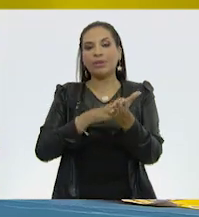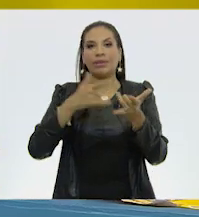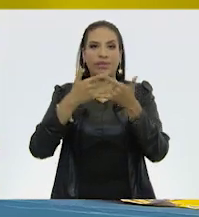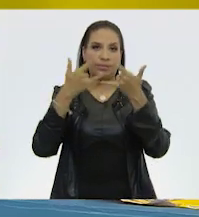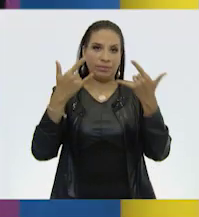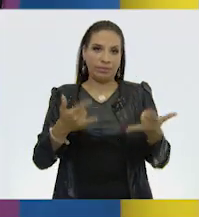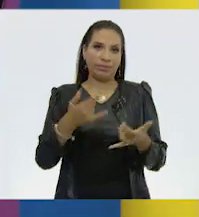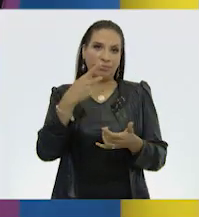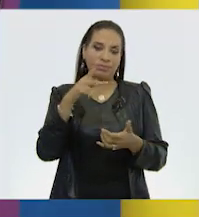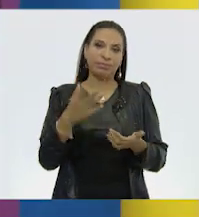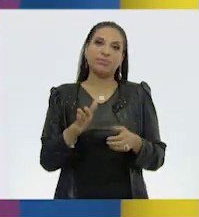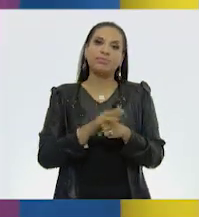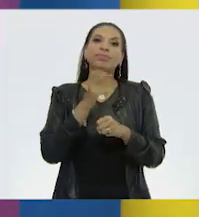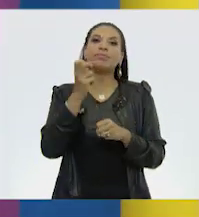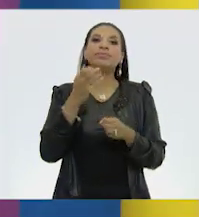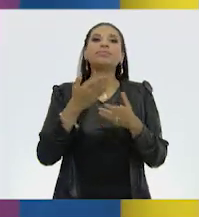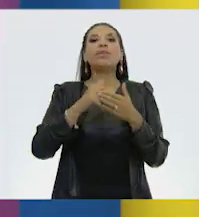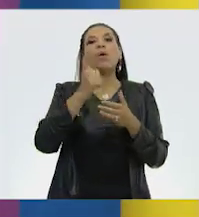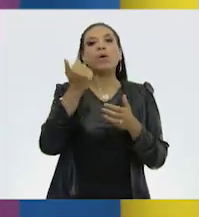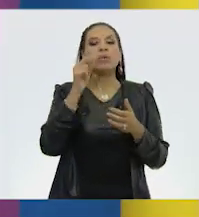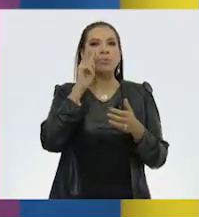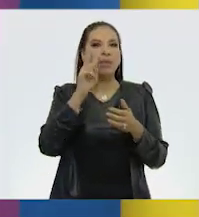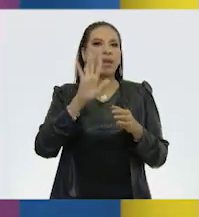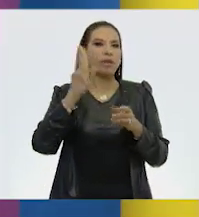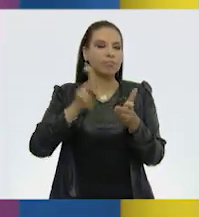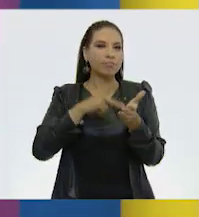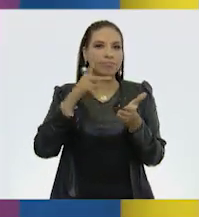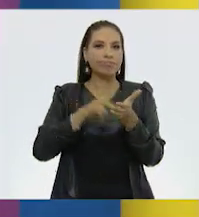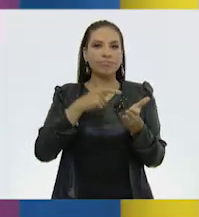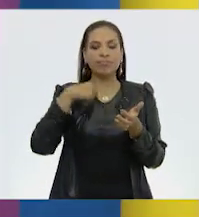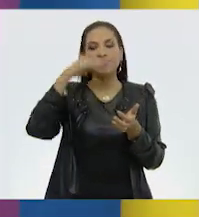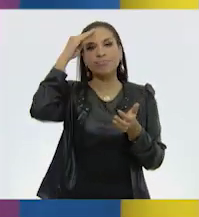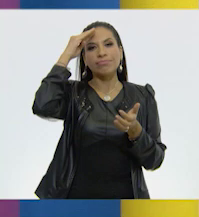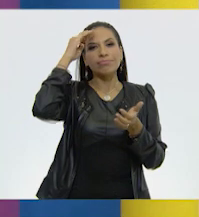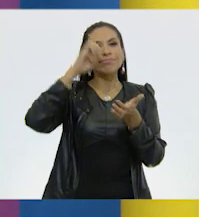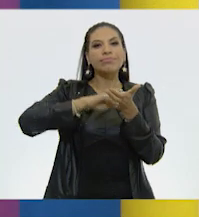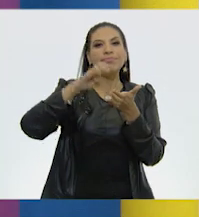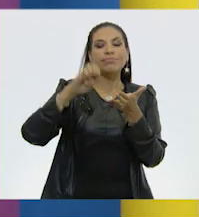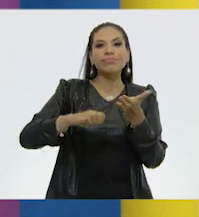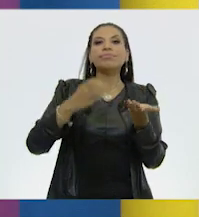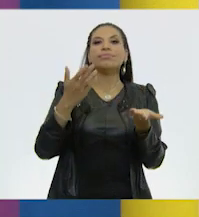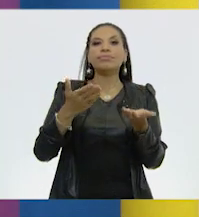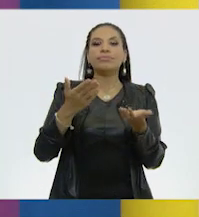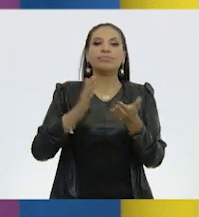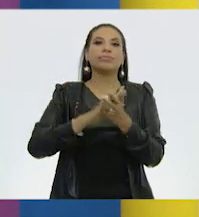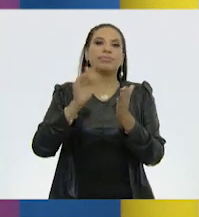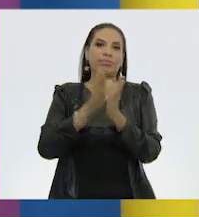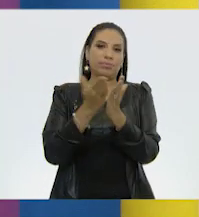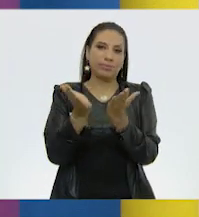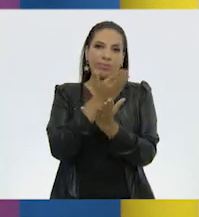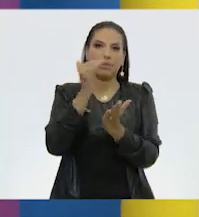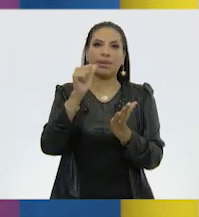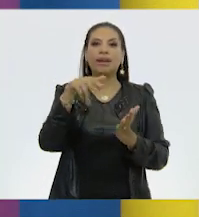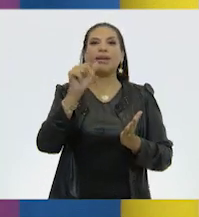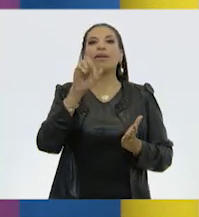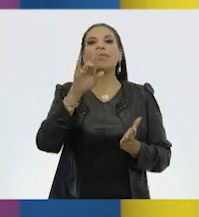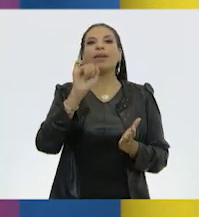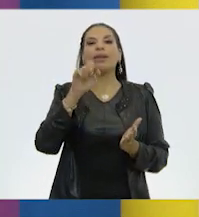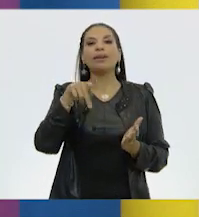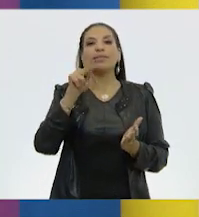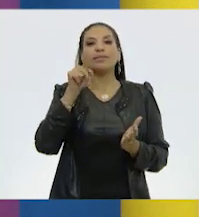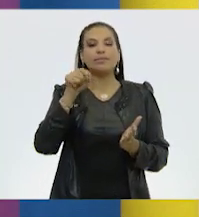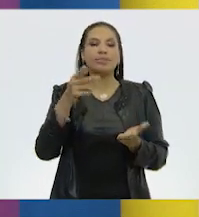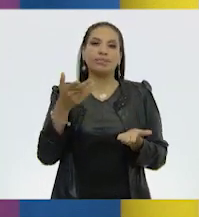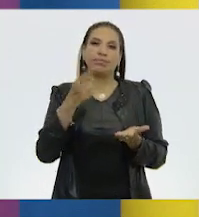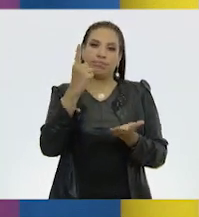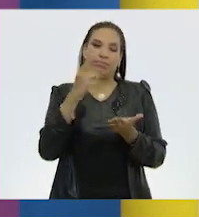historia. Pues exacto, ya otros lo han intentado. Puedo pensar, por ejemplo, en el diario de Ana Frank, que pues